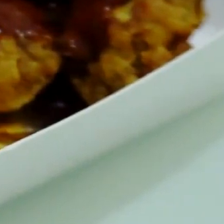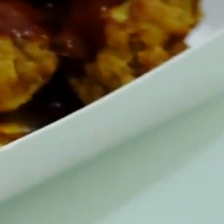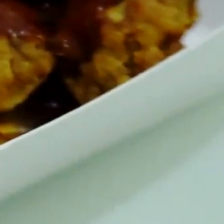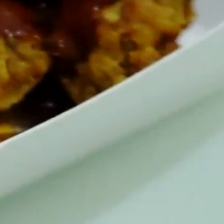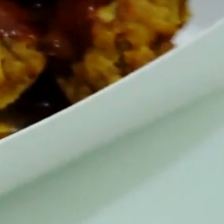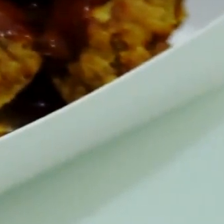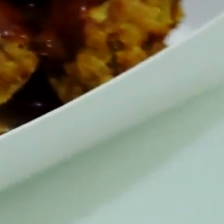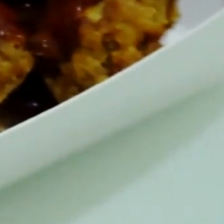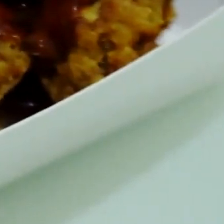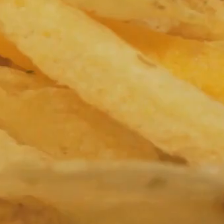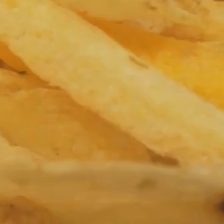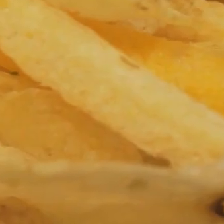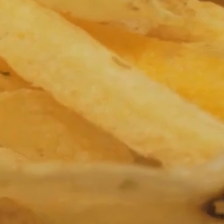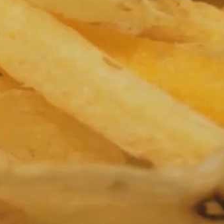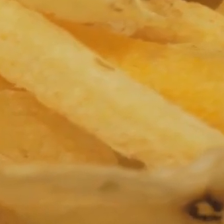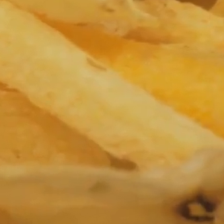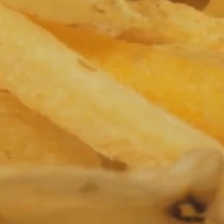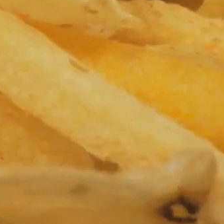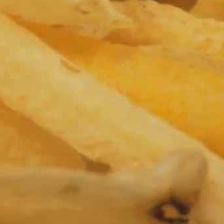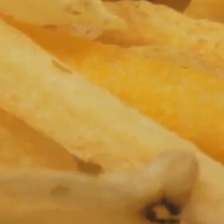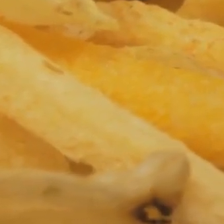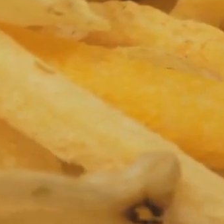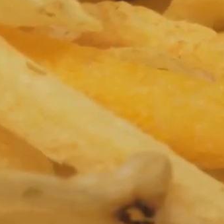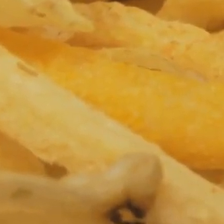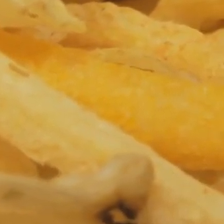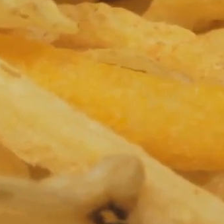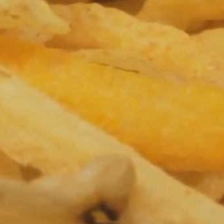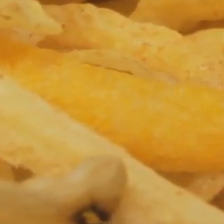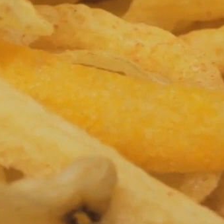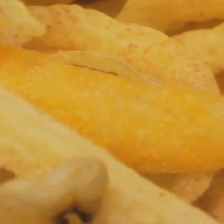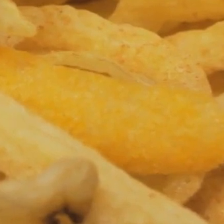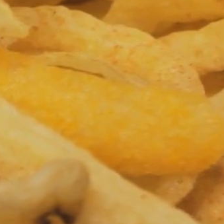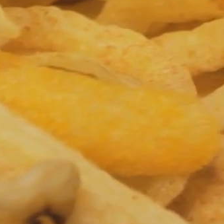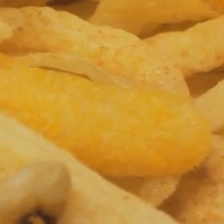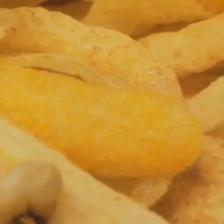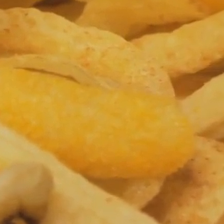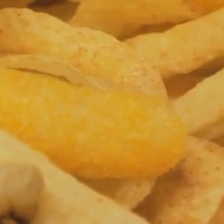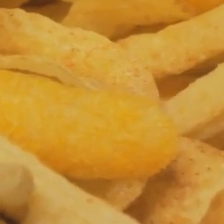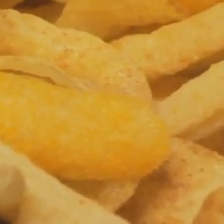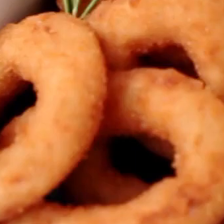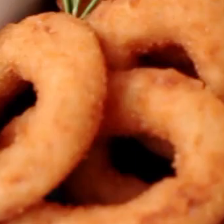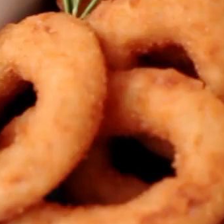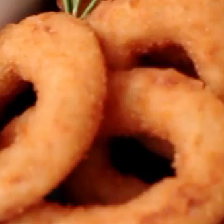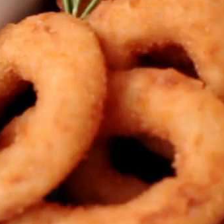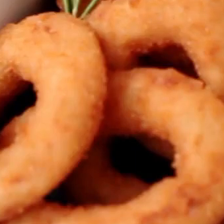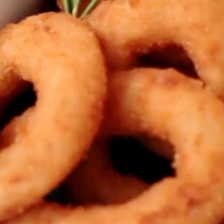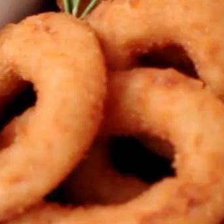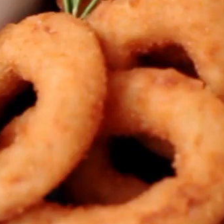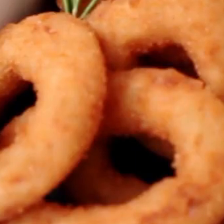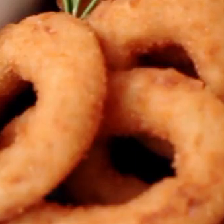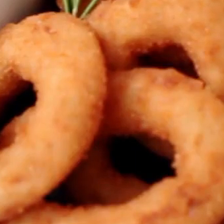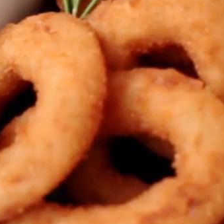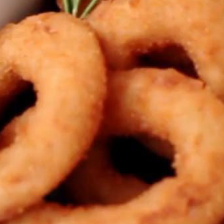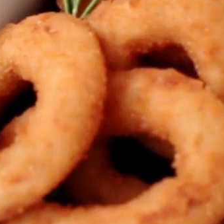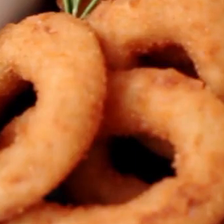alimentos ultraprocesados y una mayor presencia de síntomas depresivos. Además, en las personas que comían más